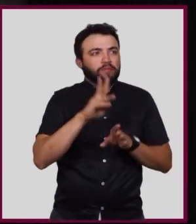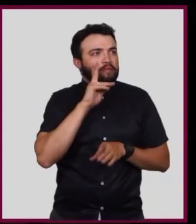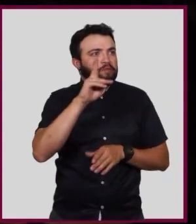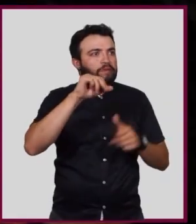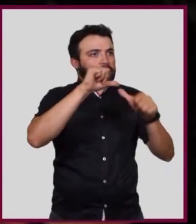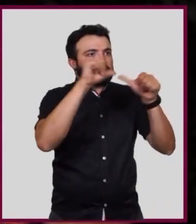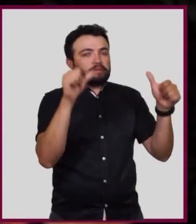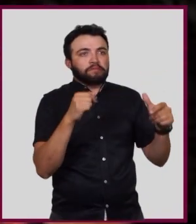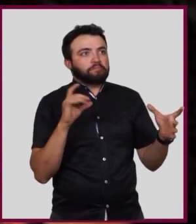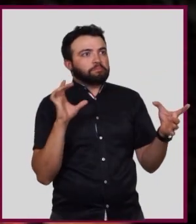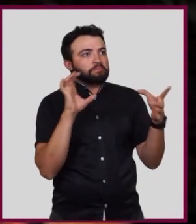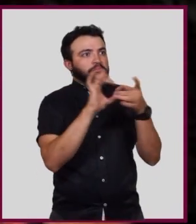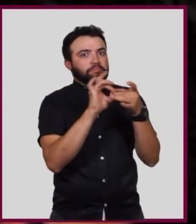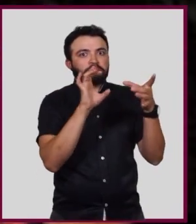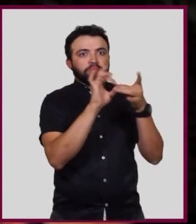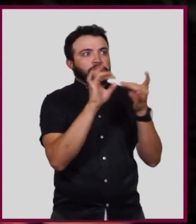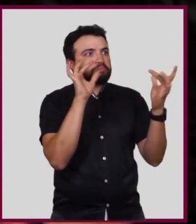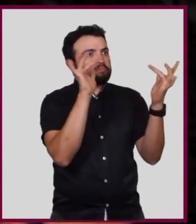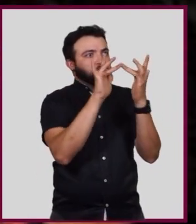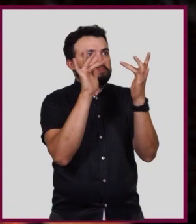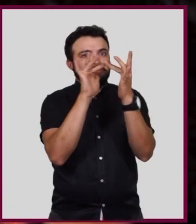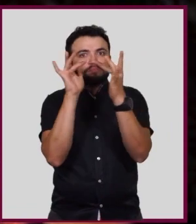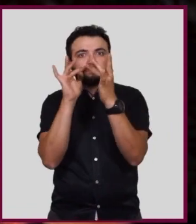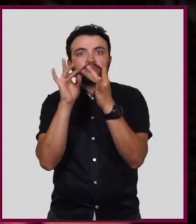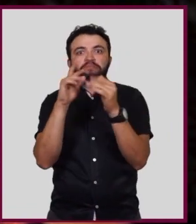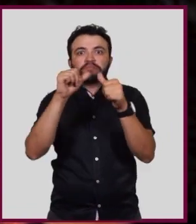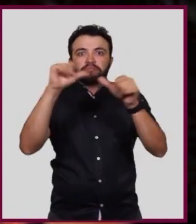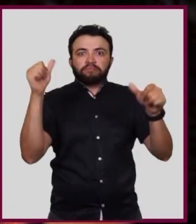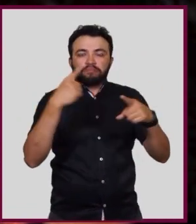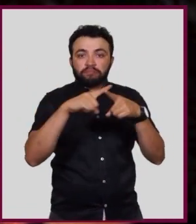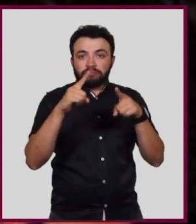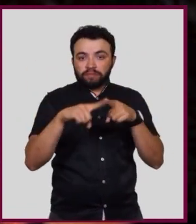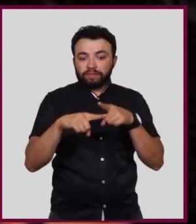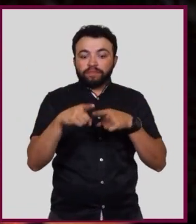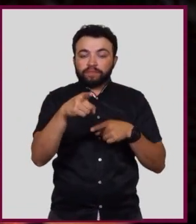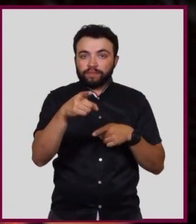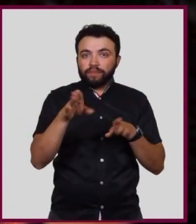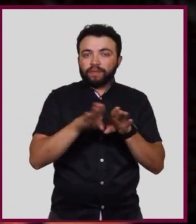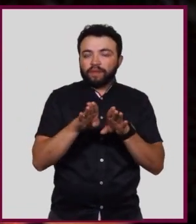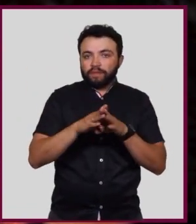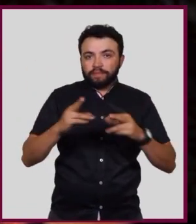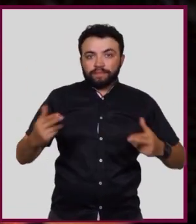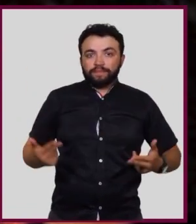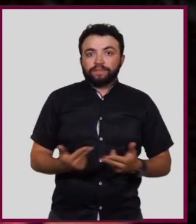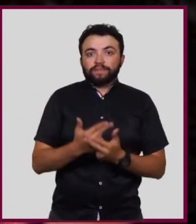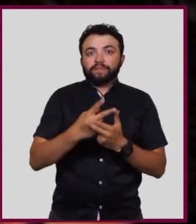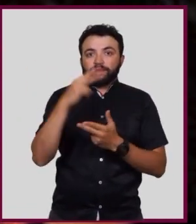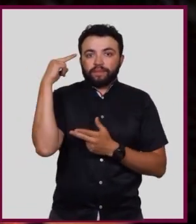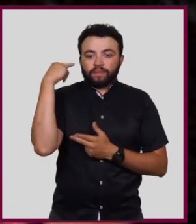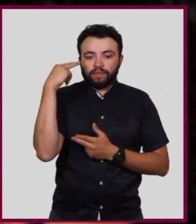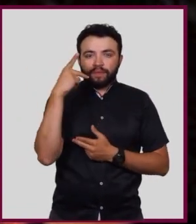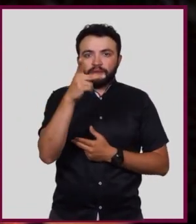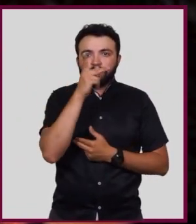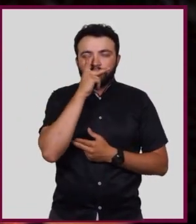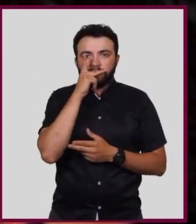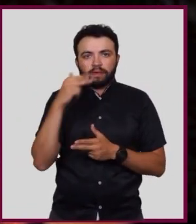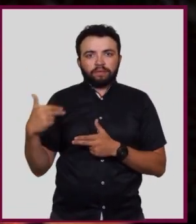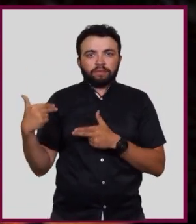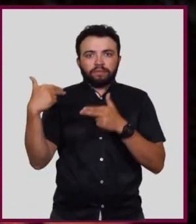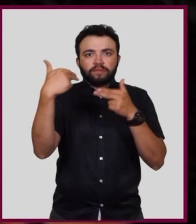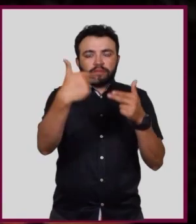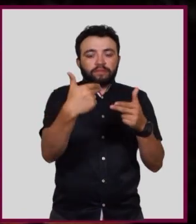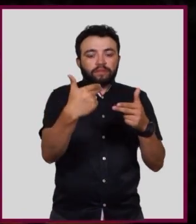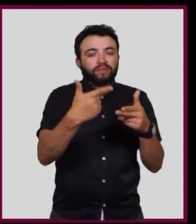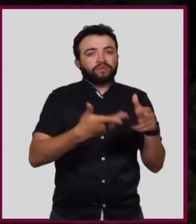con el arte y la política cultural. Aunque es originario de Jalapa, Veracruz, debido al trabajo de su padre Gabriel Orozco, se mudó